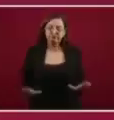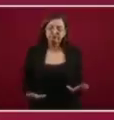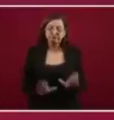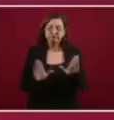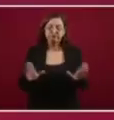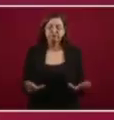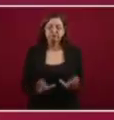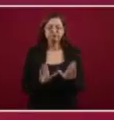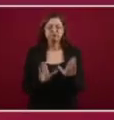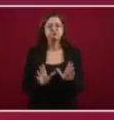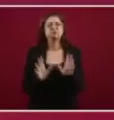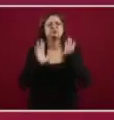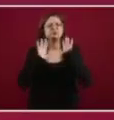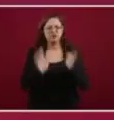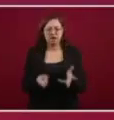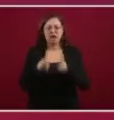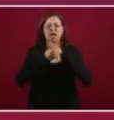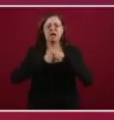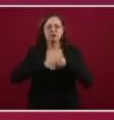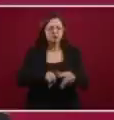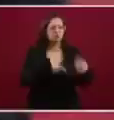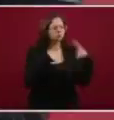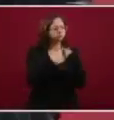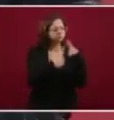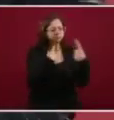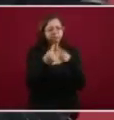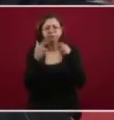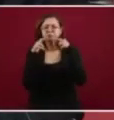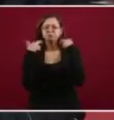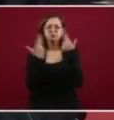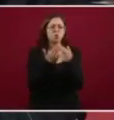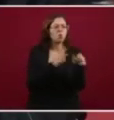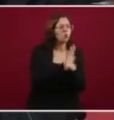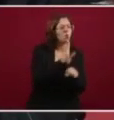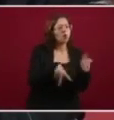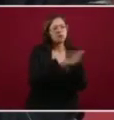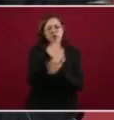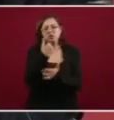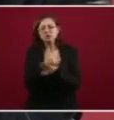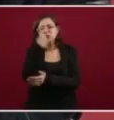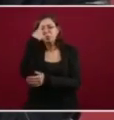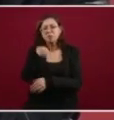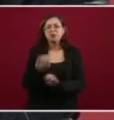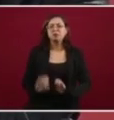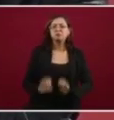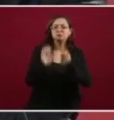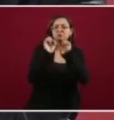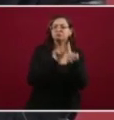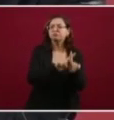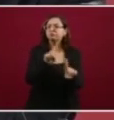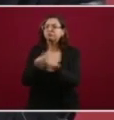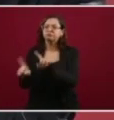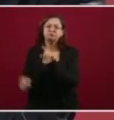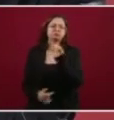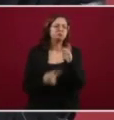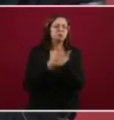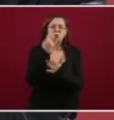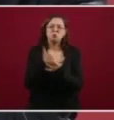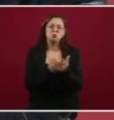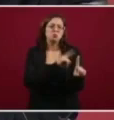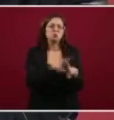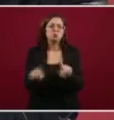Estamos teniendo reuniones, ya estamos definiendo los proyectos de infraestructura. Tengo una